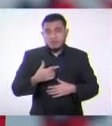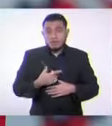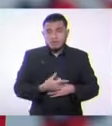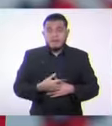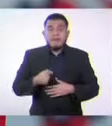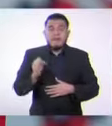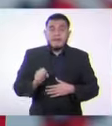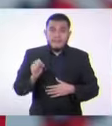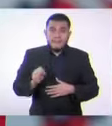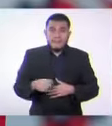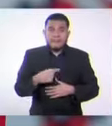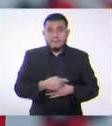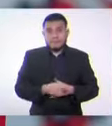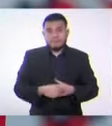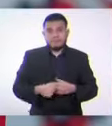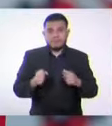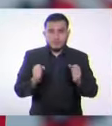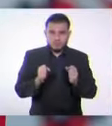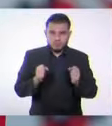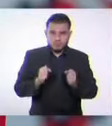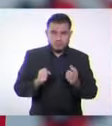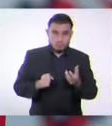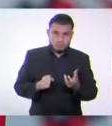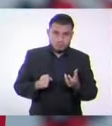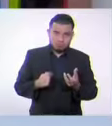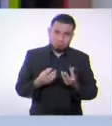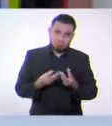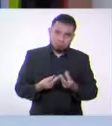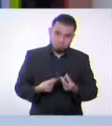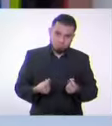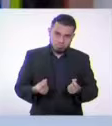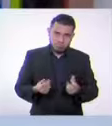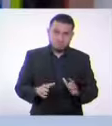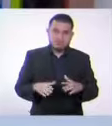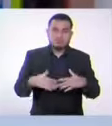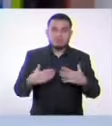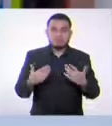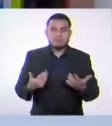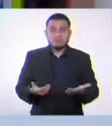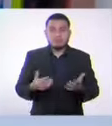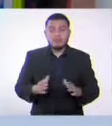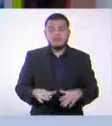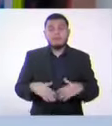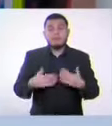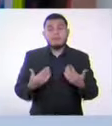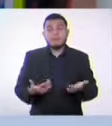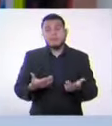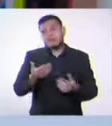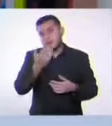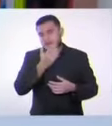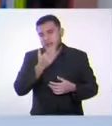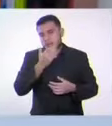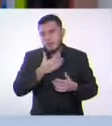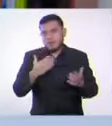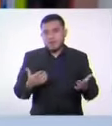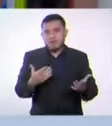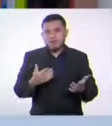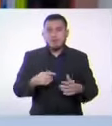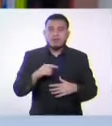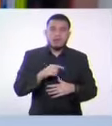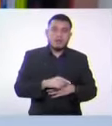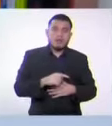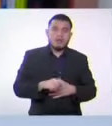es, el hielo se derritió. ¿Por qué? Porque el agua pasó de la